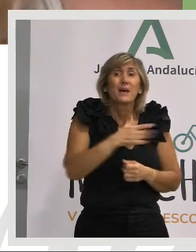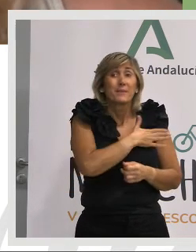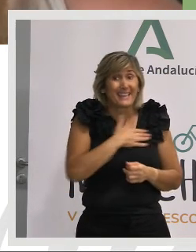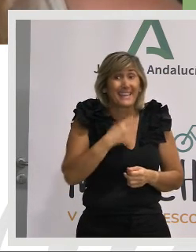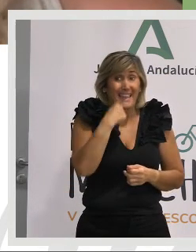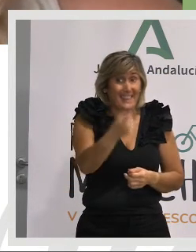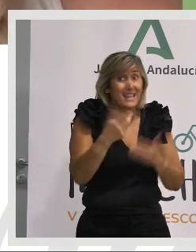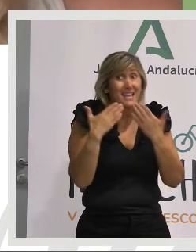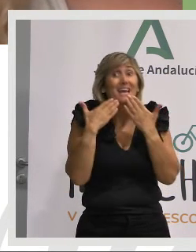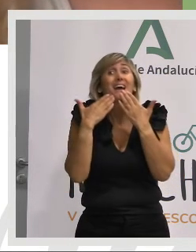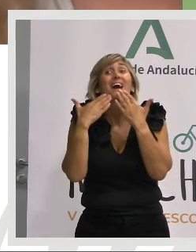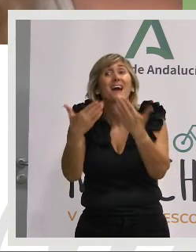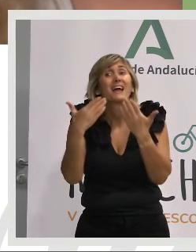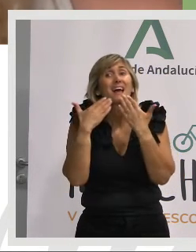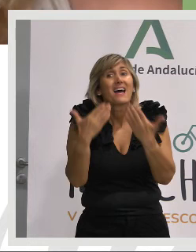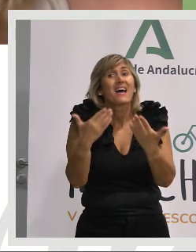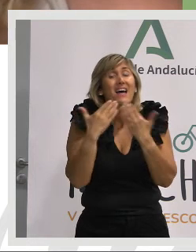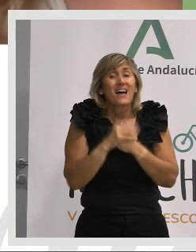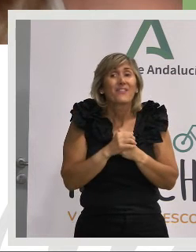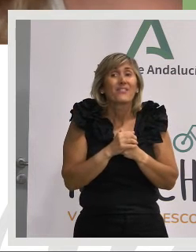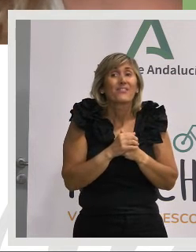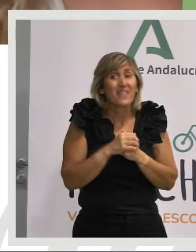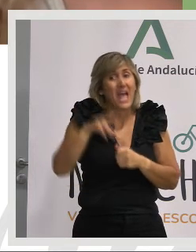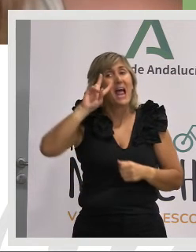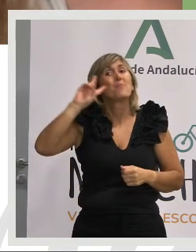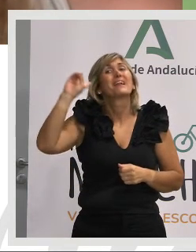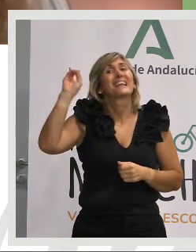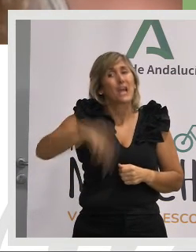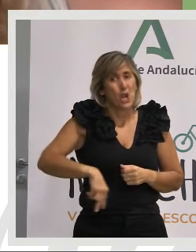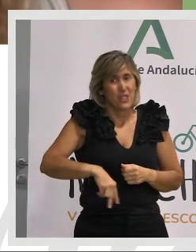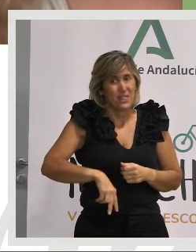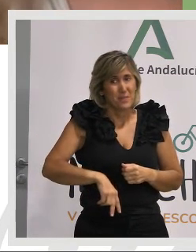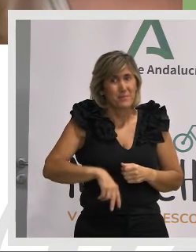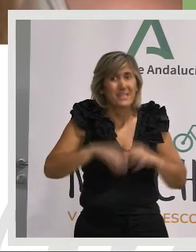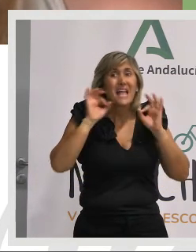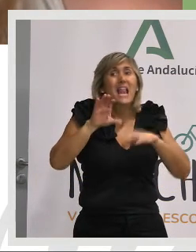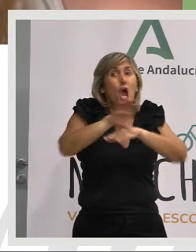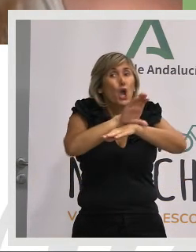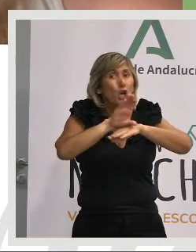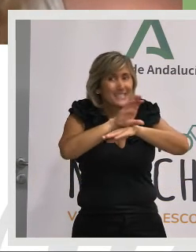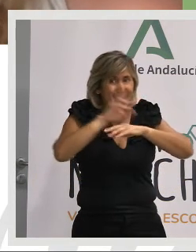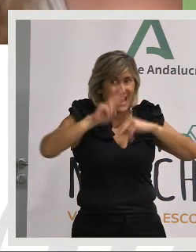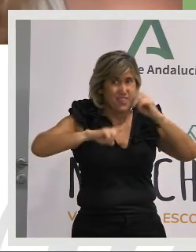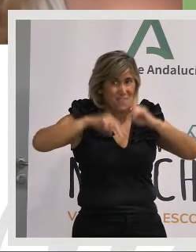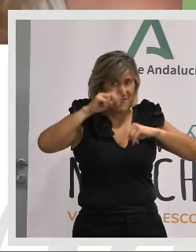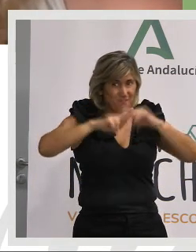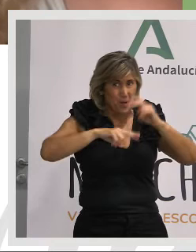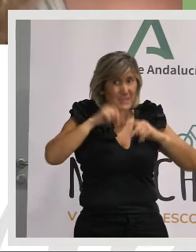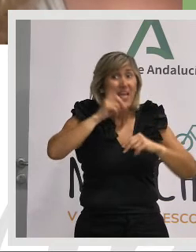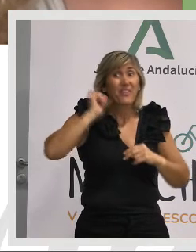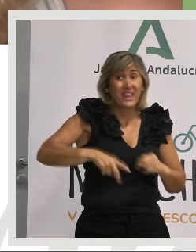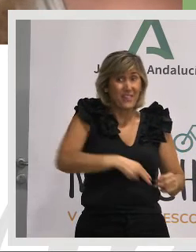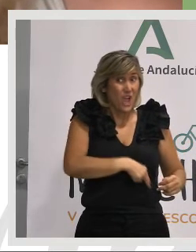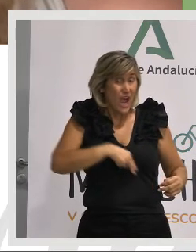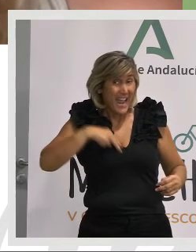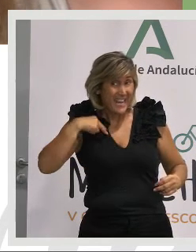nuestro agradecimiento, este reconocimiento a la Consejería de Fomento, a la Dirección General